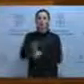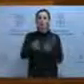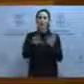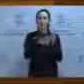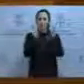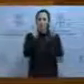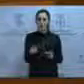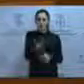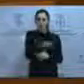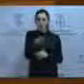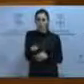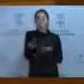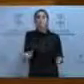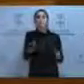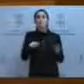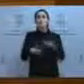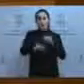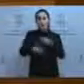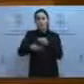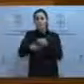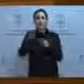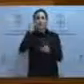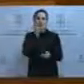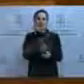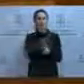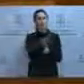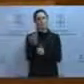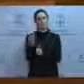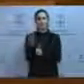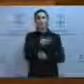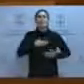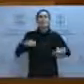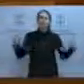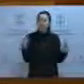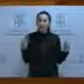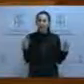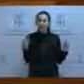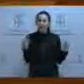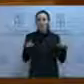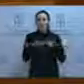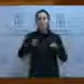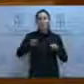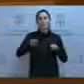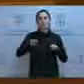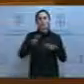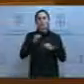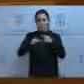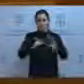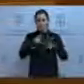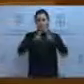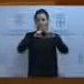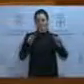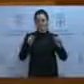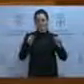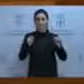Lo digo por las dos enmiendas que presenta el señor Llamazares, que lo que trata es de apartar a aquellas familias asturianas